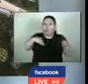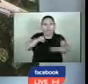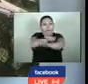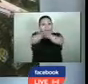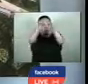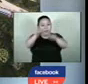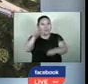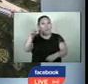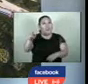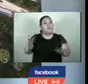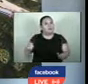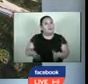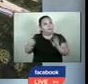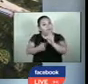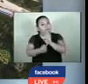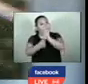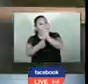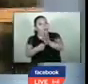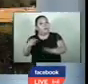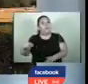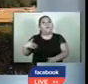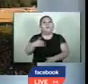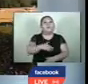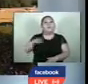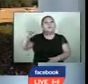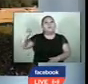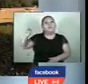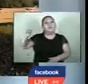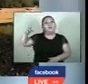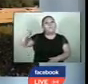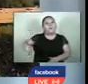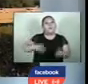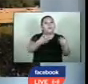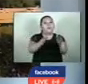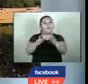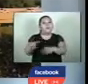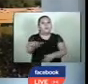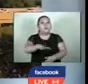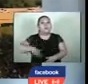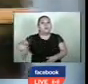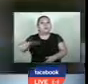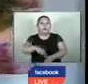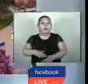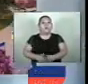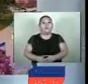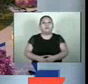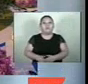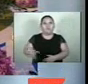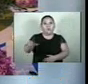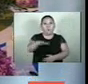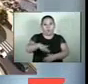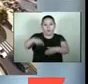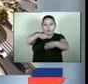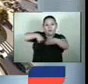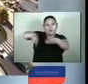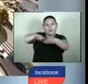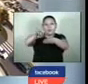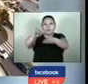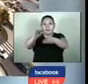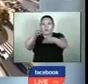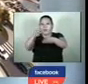Este es el resultado que proyecta el Ministerio de Obras Públicas en los diferentes pasos a desnivel. Desde la zona de integración,